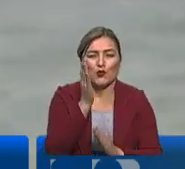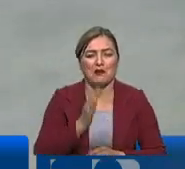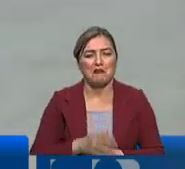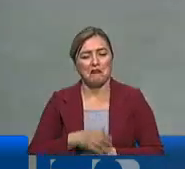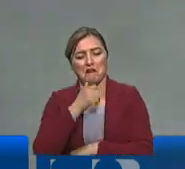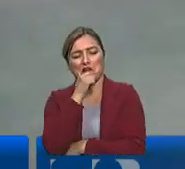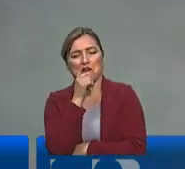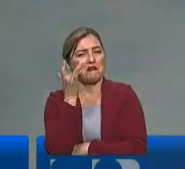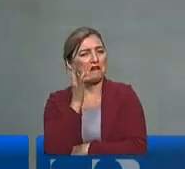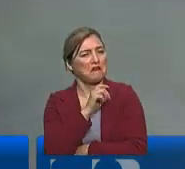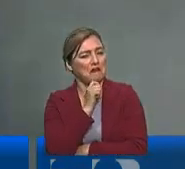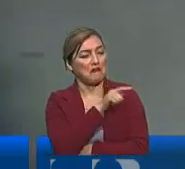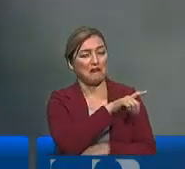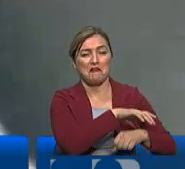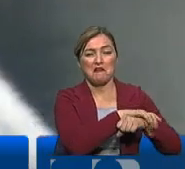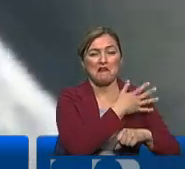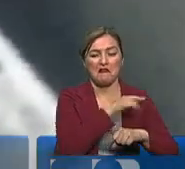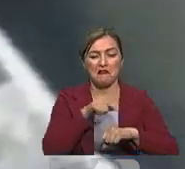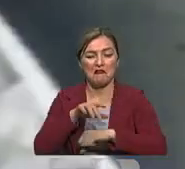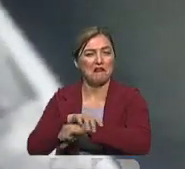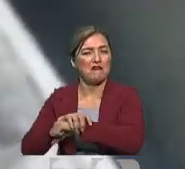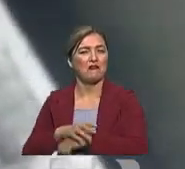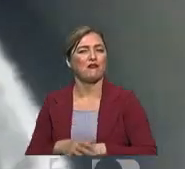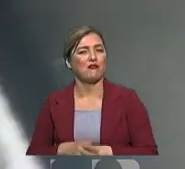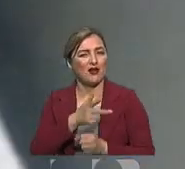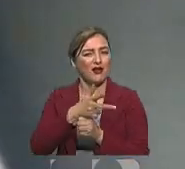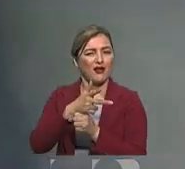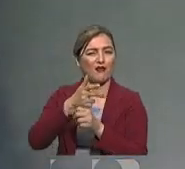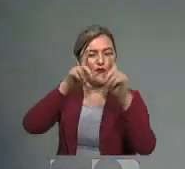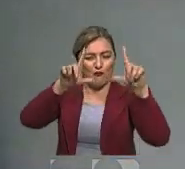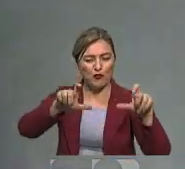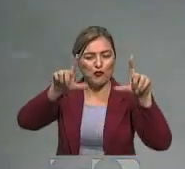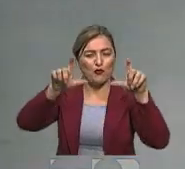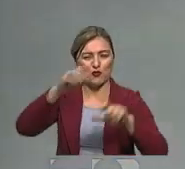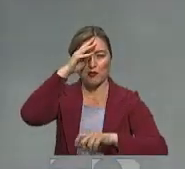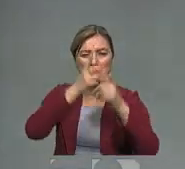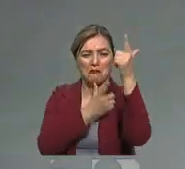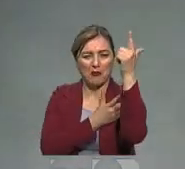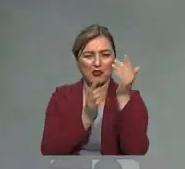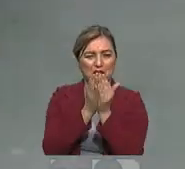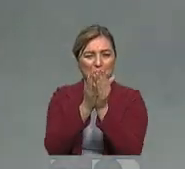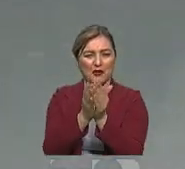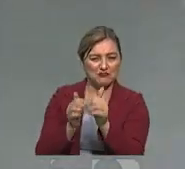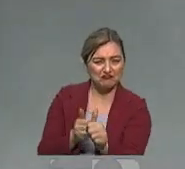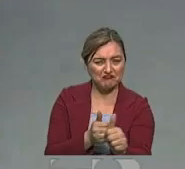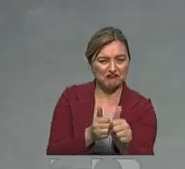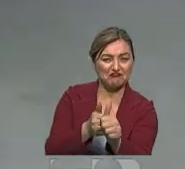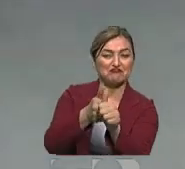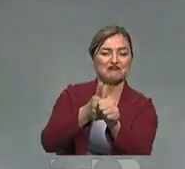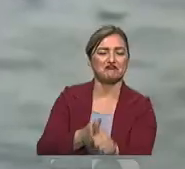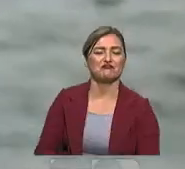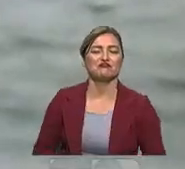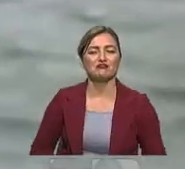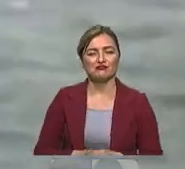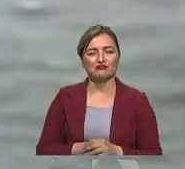hubo detenidos. Pese a que los sospechosos fueron rastreados, filmados y fotografiados por la Armada Nacional, que los seguía muy de